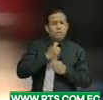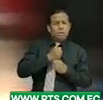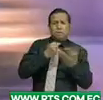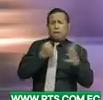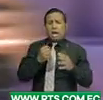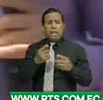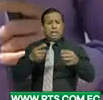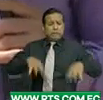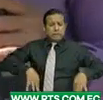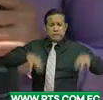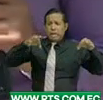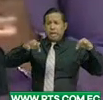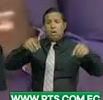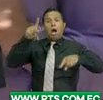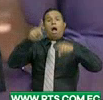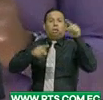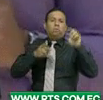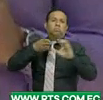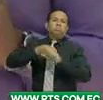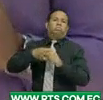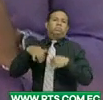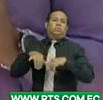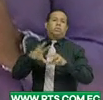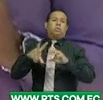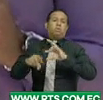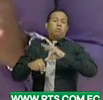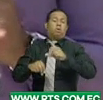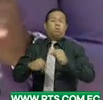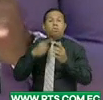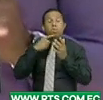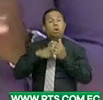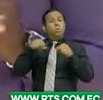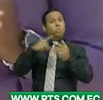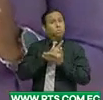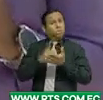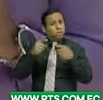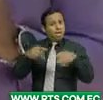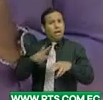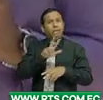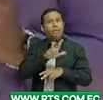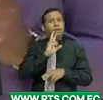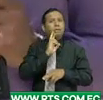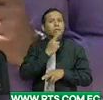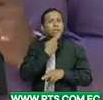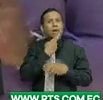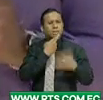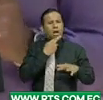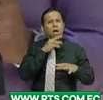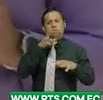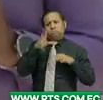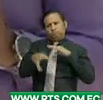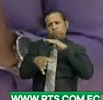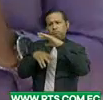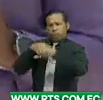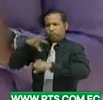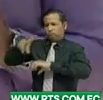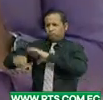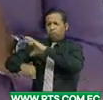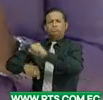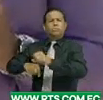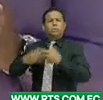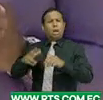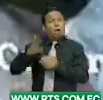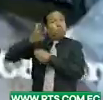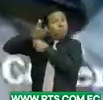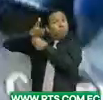adecuada. Solo en esta última semana, 3 comedores del sector han sido visitados por delincuentes. Los delitos fueron captados